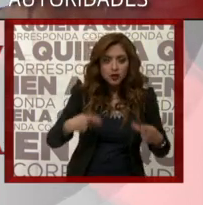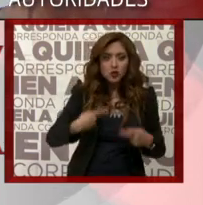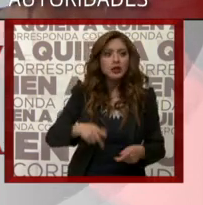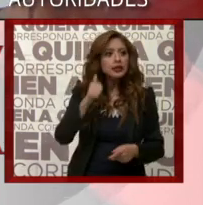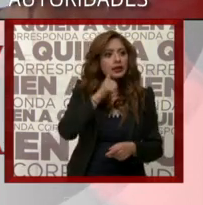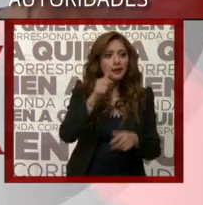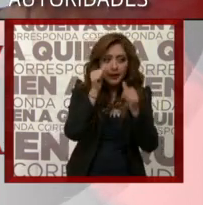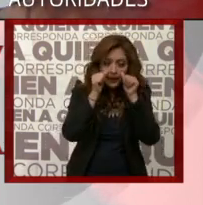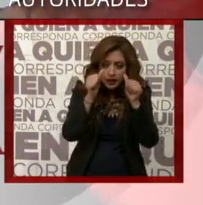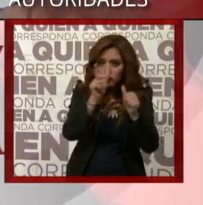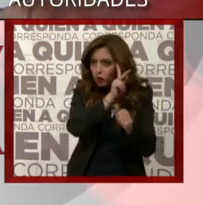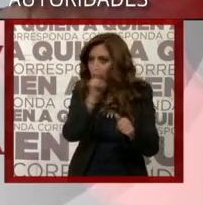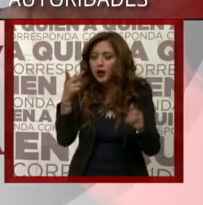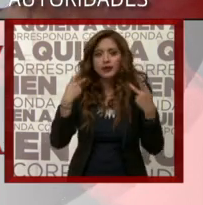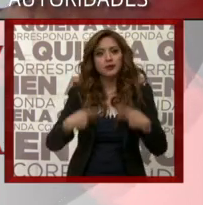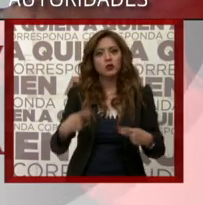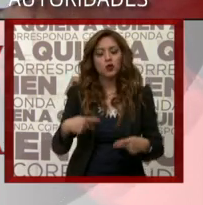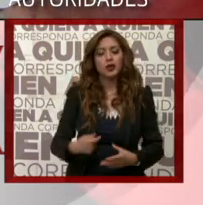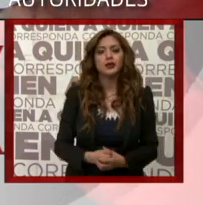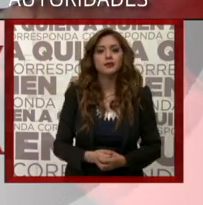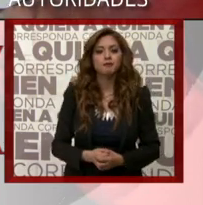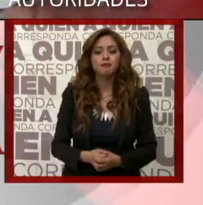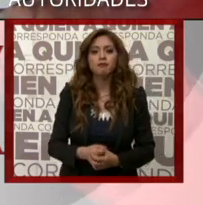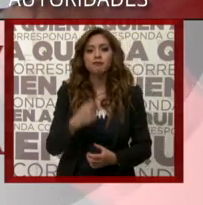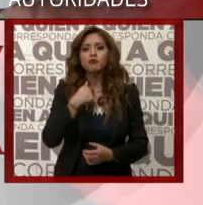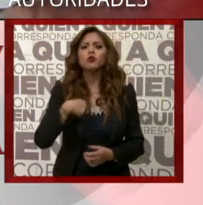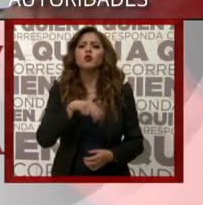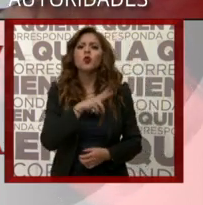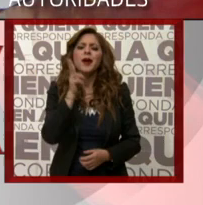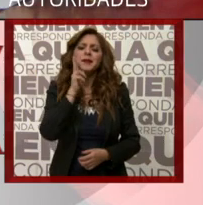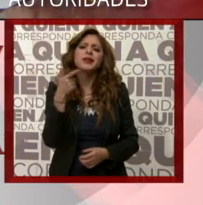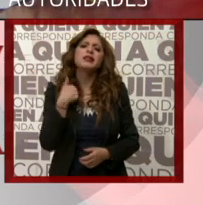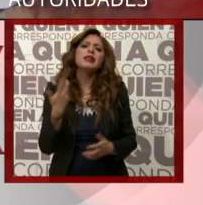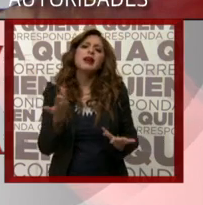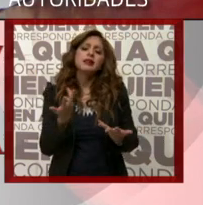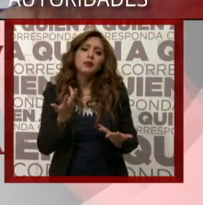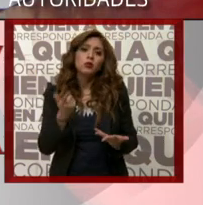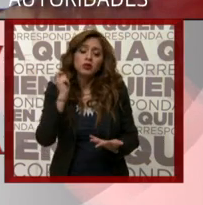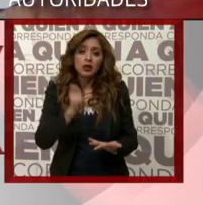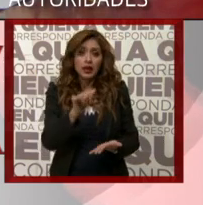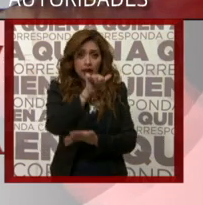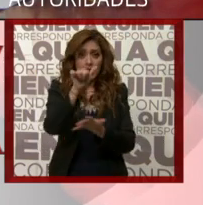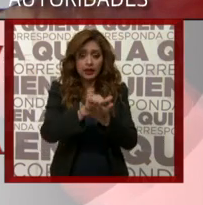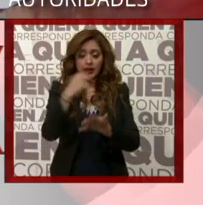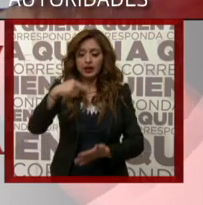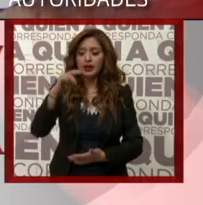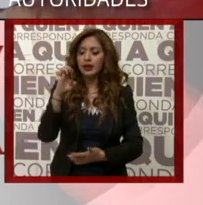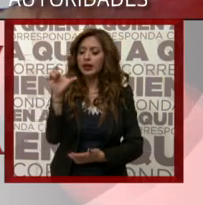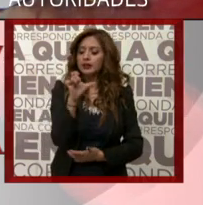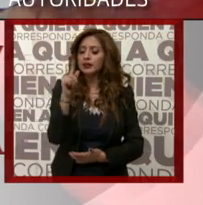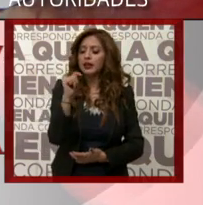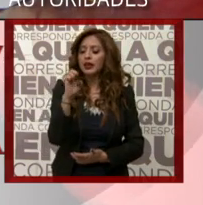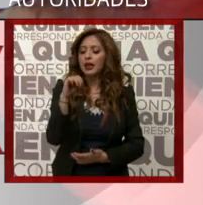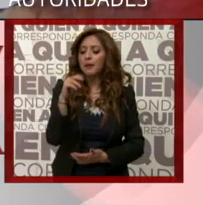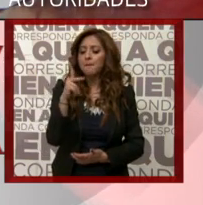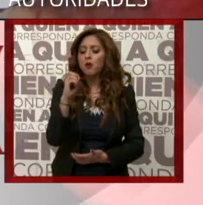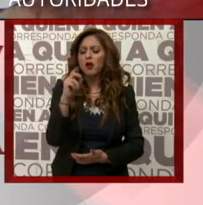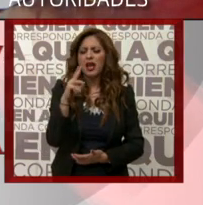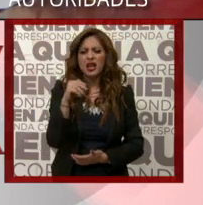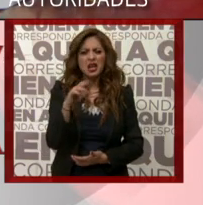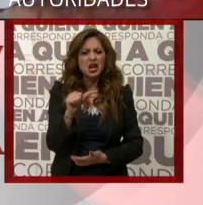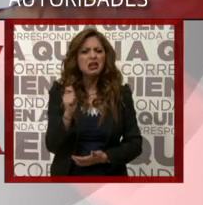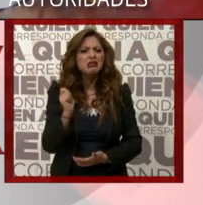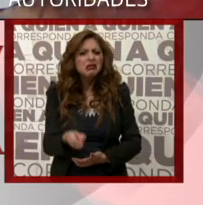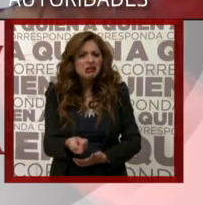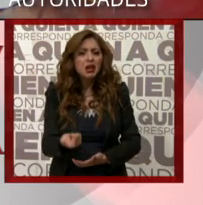finísimas atenciones para nosotros. Con mucho para gusto. Para ver qué hacemos. Y lo del acta extemporánea me brinca un poquitito porque